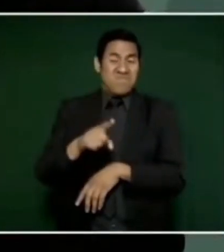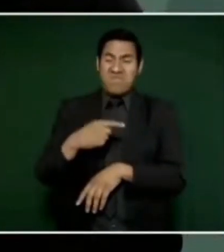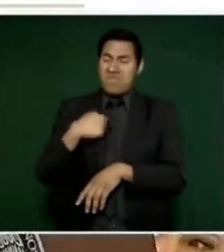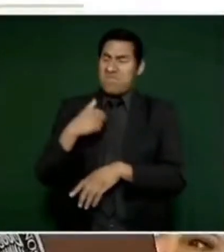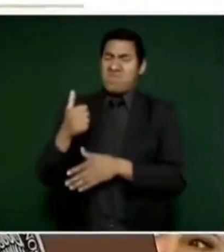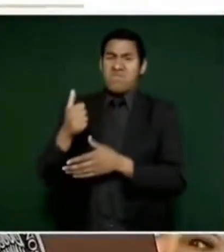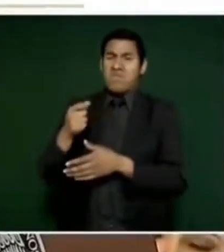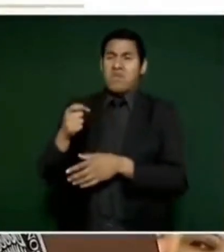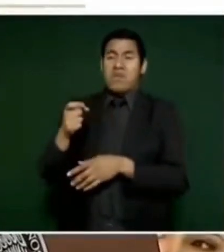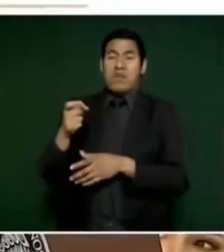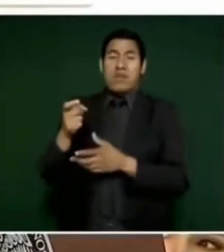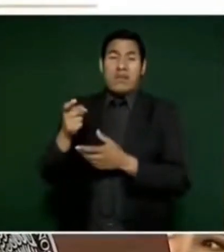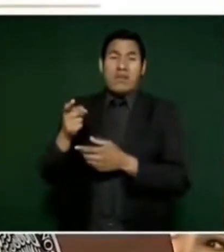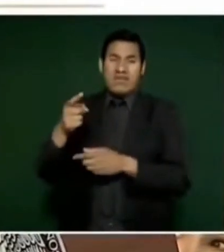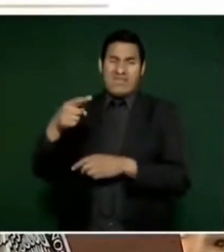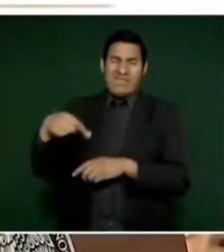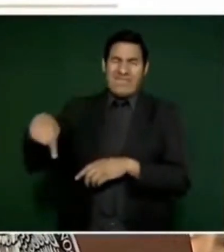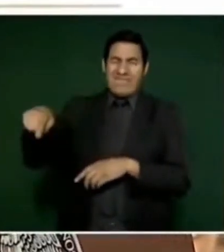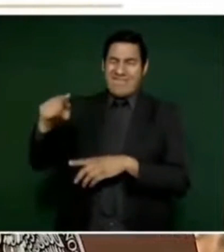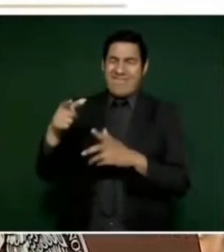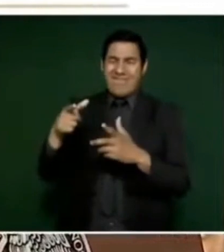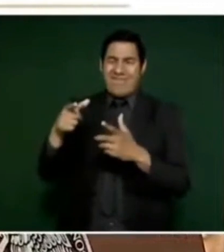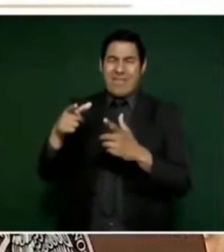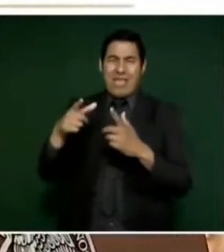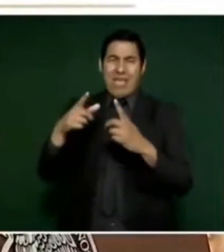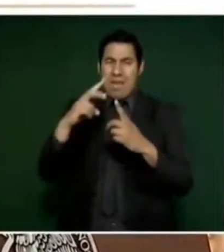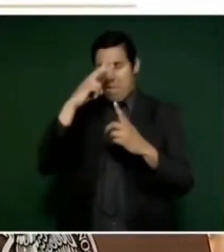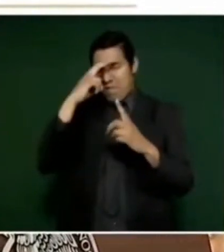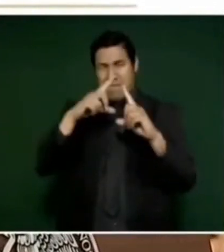no tiene la industria nacional